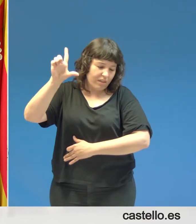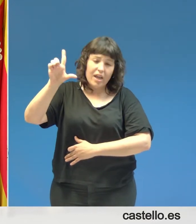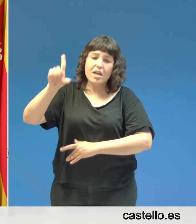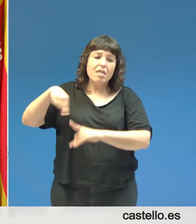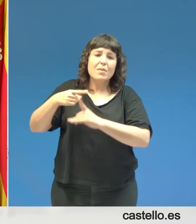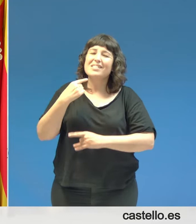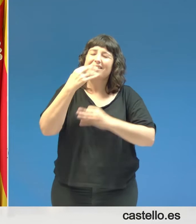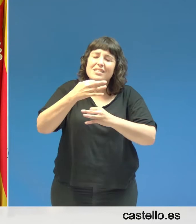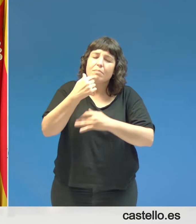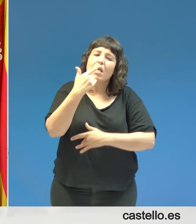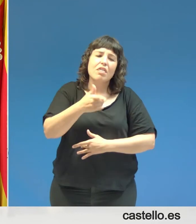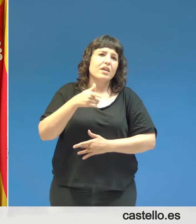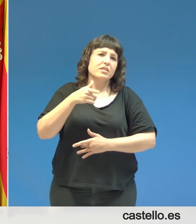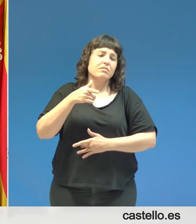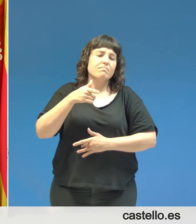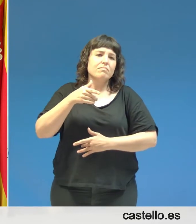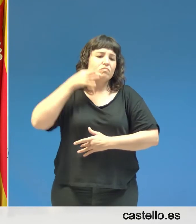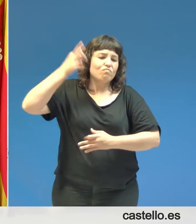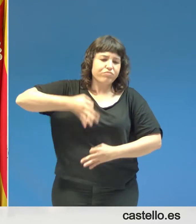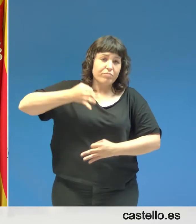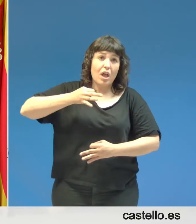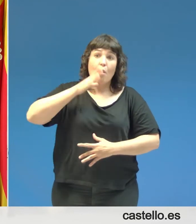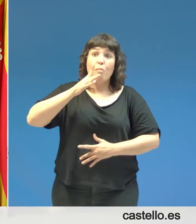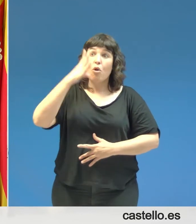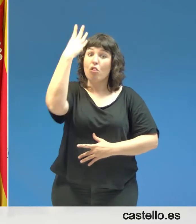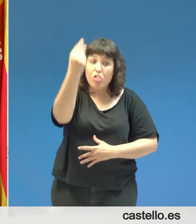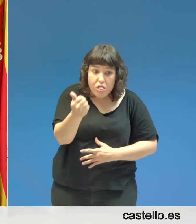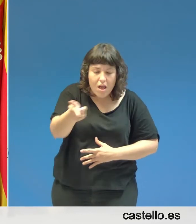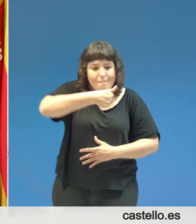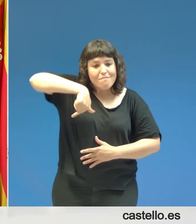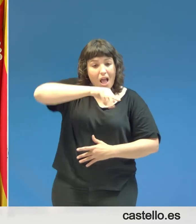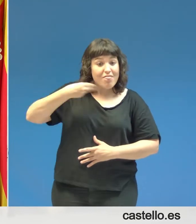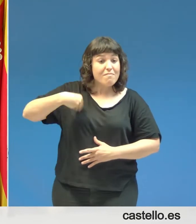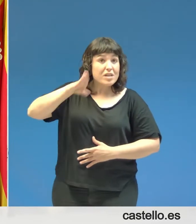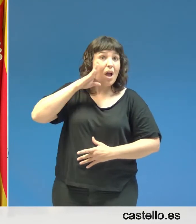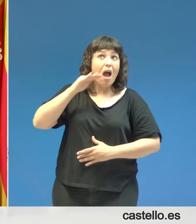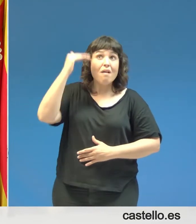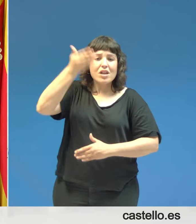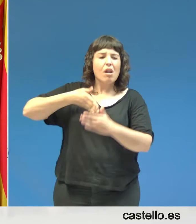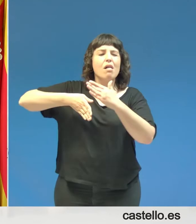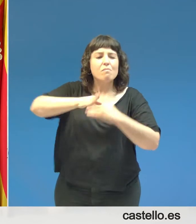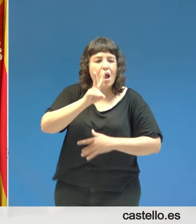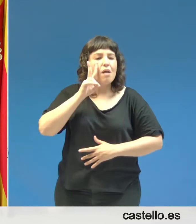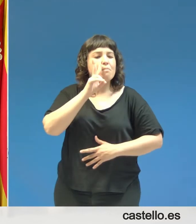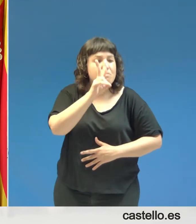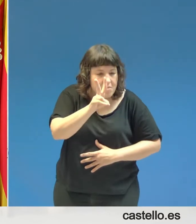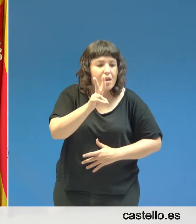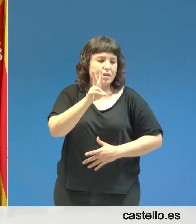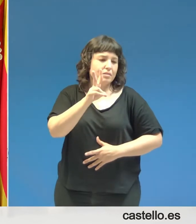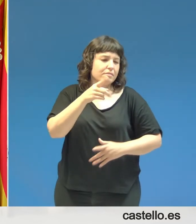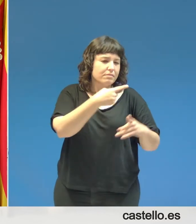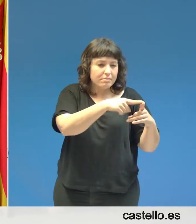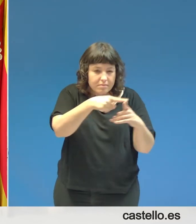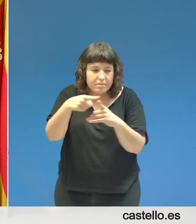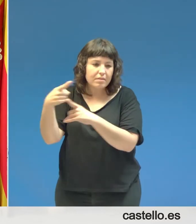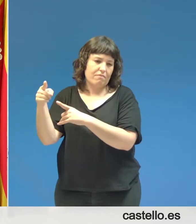davant, perquè un dia tornaràs a entrar a aquesta plaça i hauràs tornat al teu treball o a un altre o qui sap on,